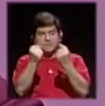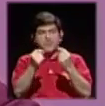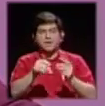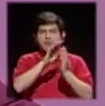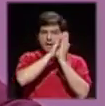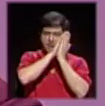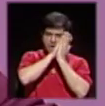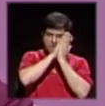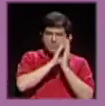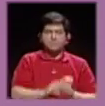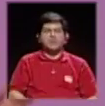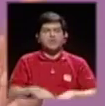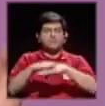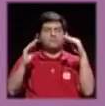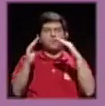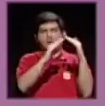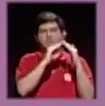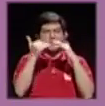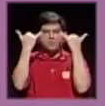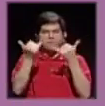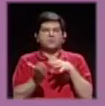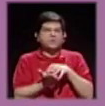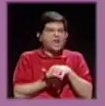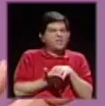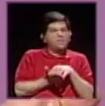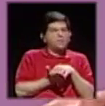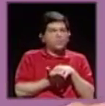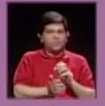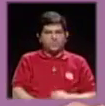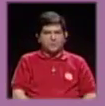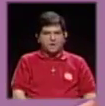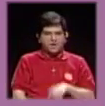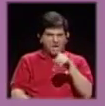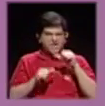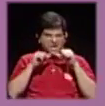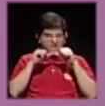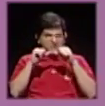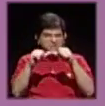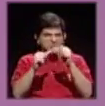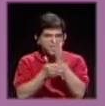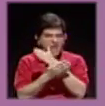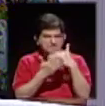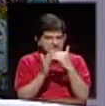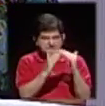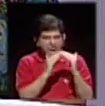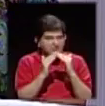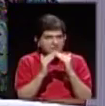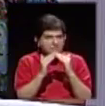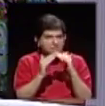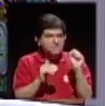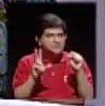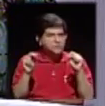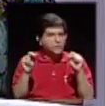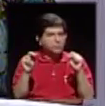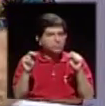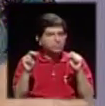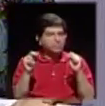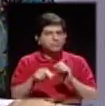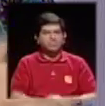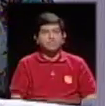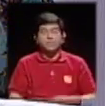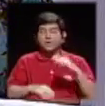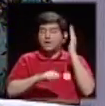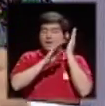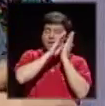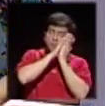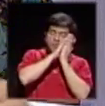dormir fuera del pueblo, ya existe como una duda de si siguen siendo parte de ese pueblo, ¿no? Porque el dormir